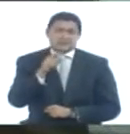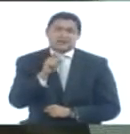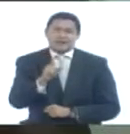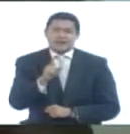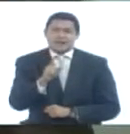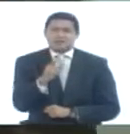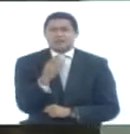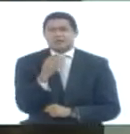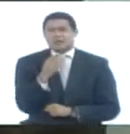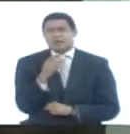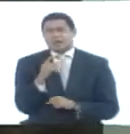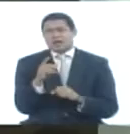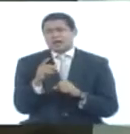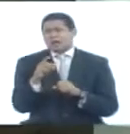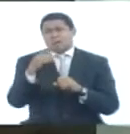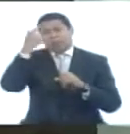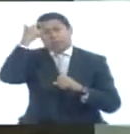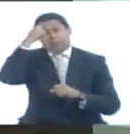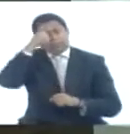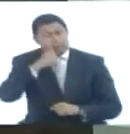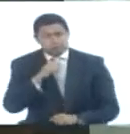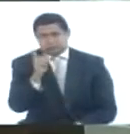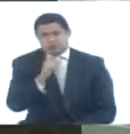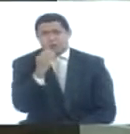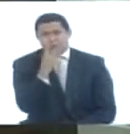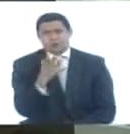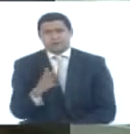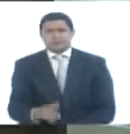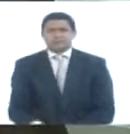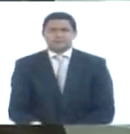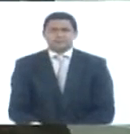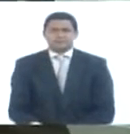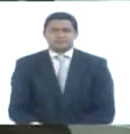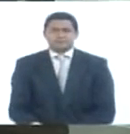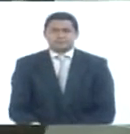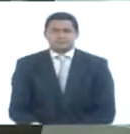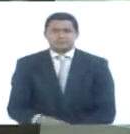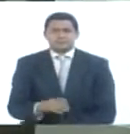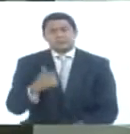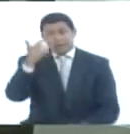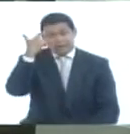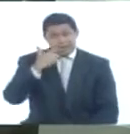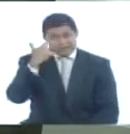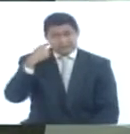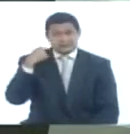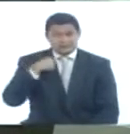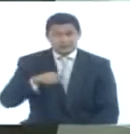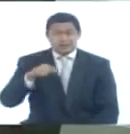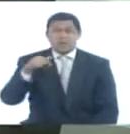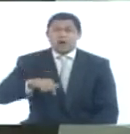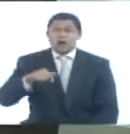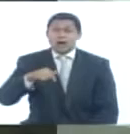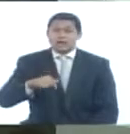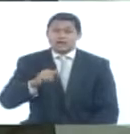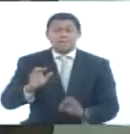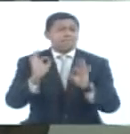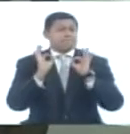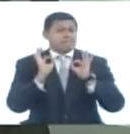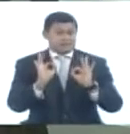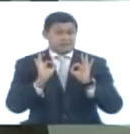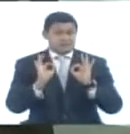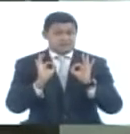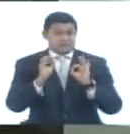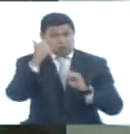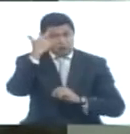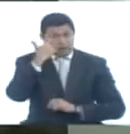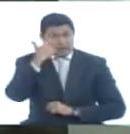es bastante poco agresivo, vamos a decirlo de esa manera. Hablando de láser, nosotros tenemos un láser muy específico